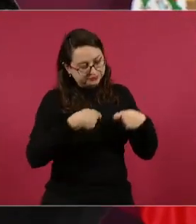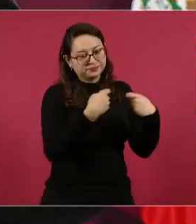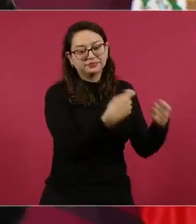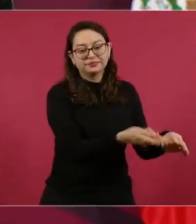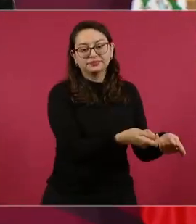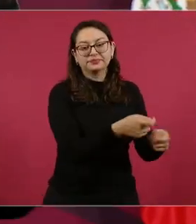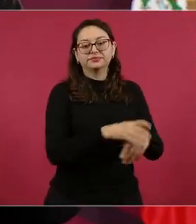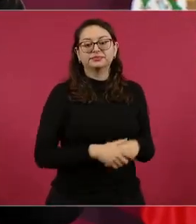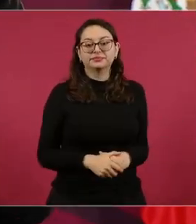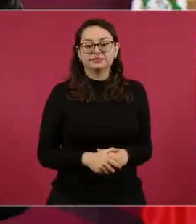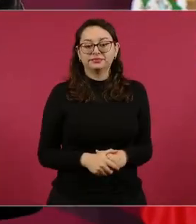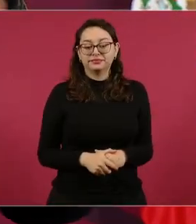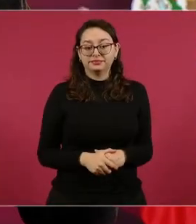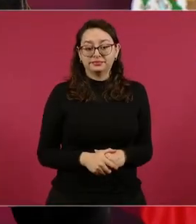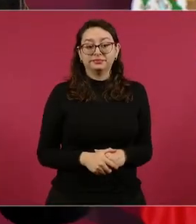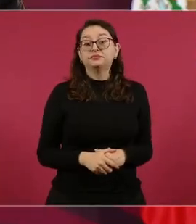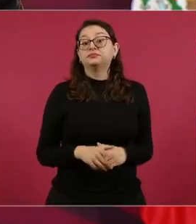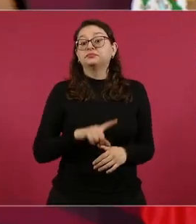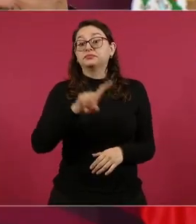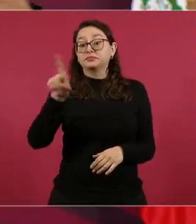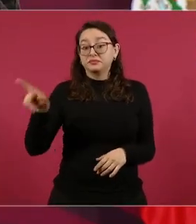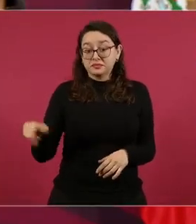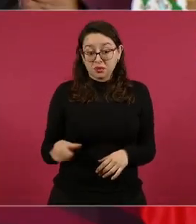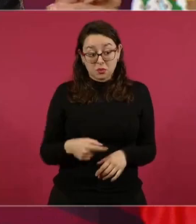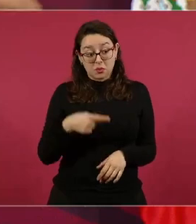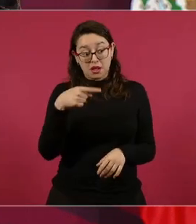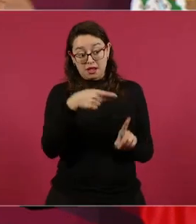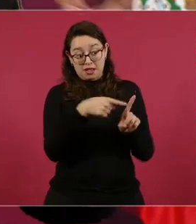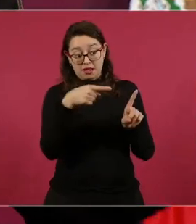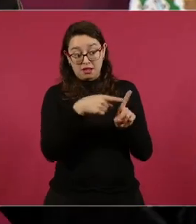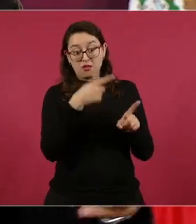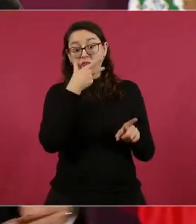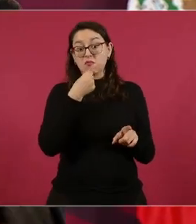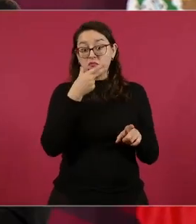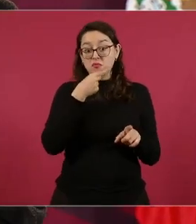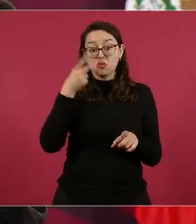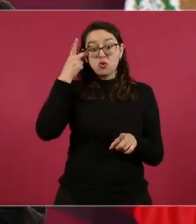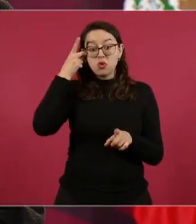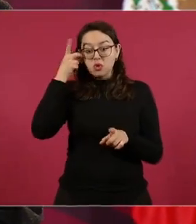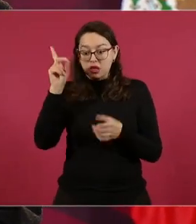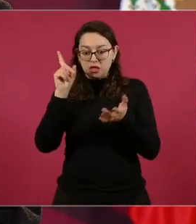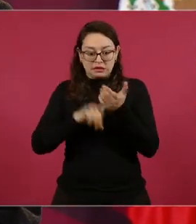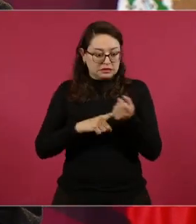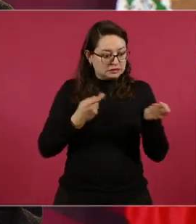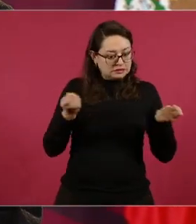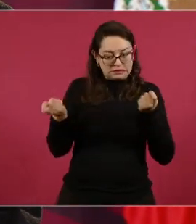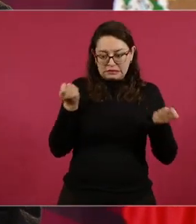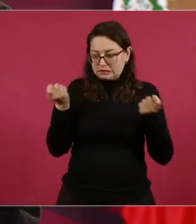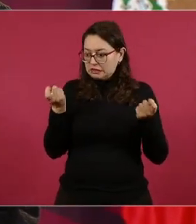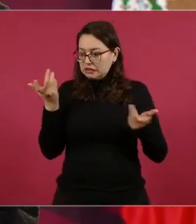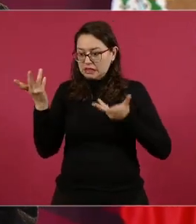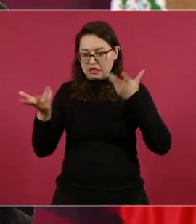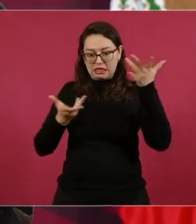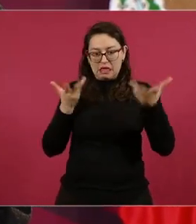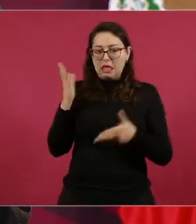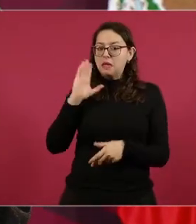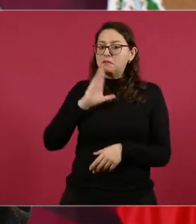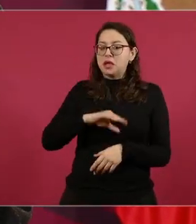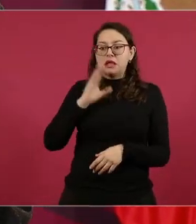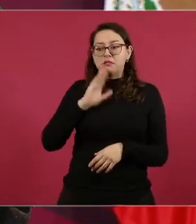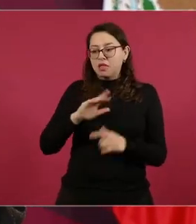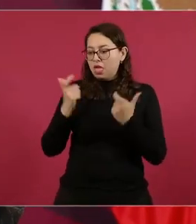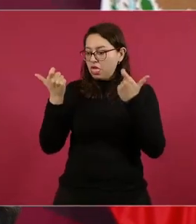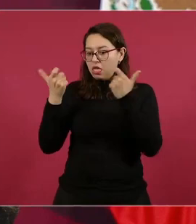Y luego el señor Azcárraga maneja muy mal la empresa, la